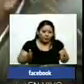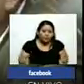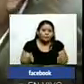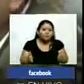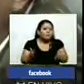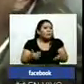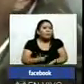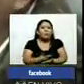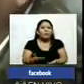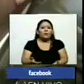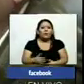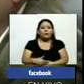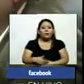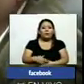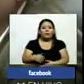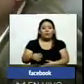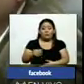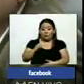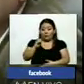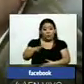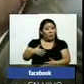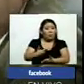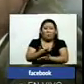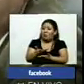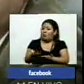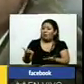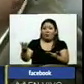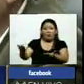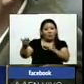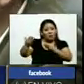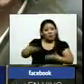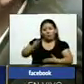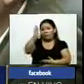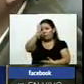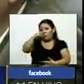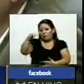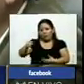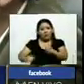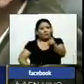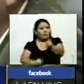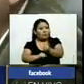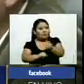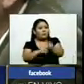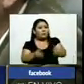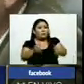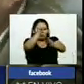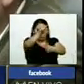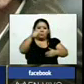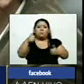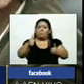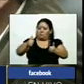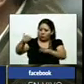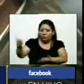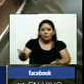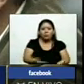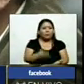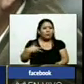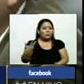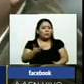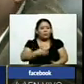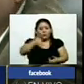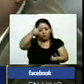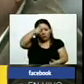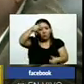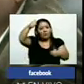No apoyo que venga al país a fortalecer instituciones, bienvenidas. Estamos plenamente de